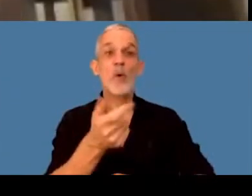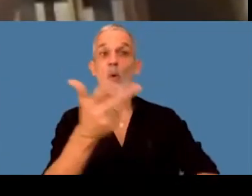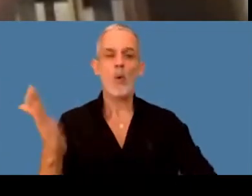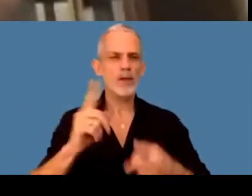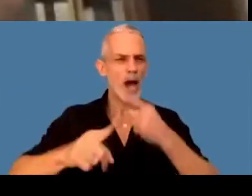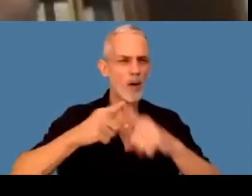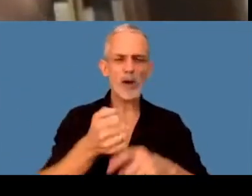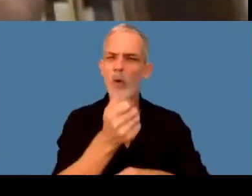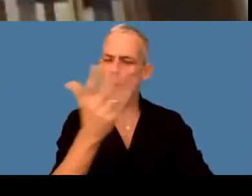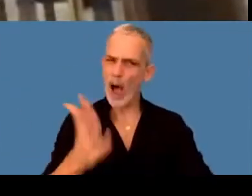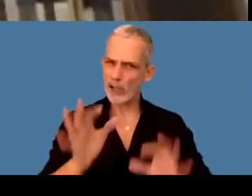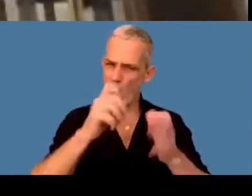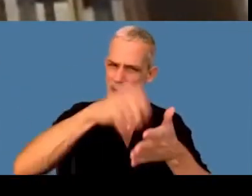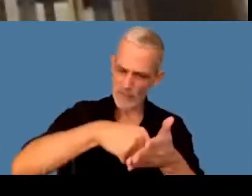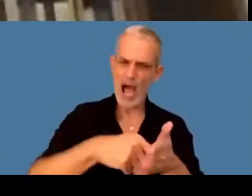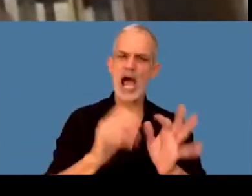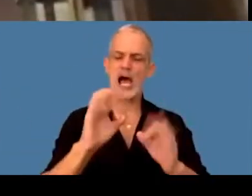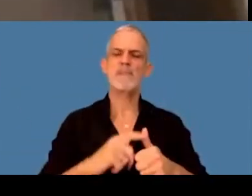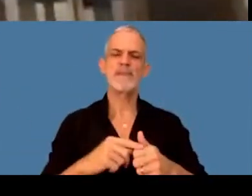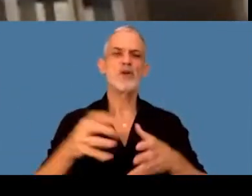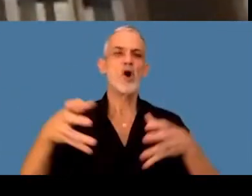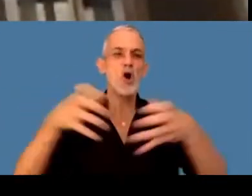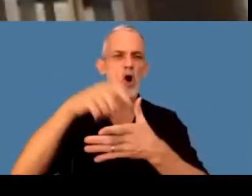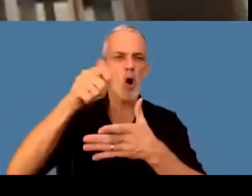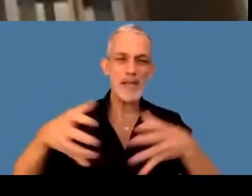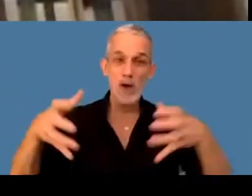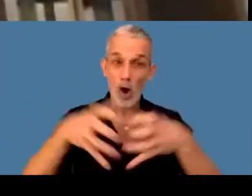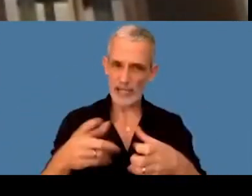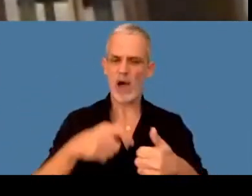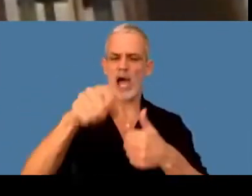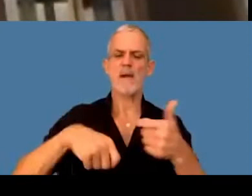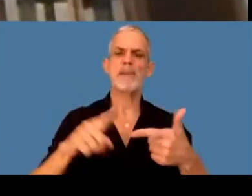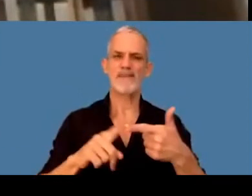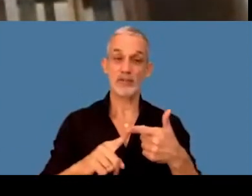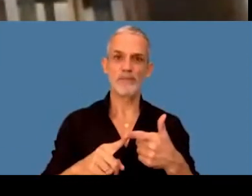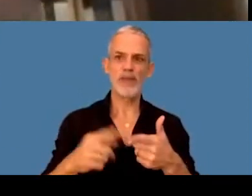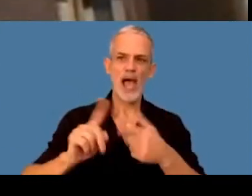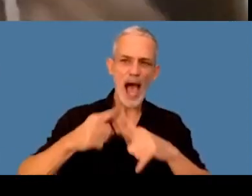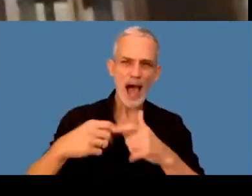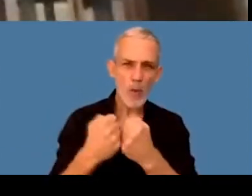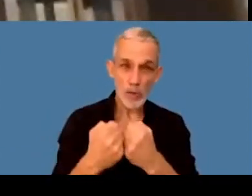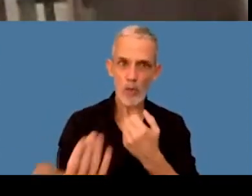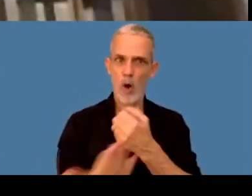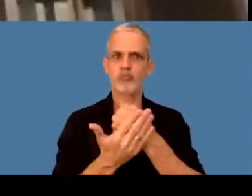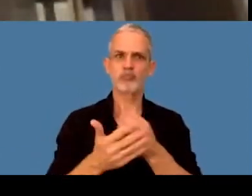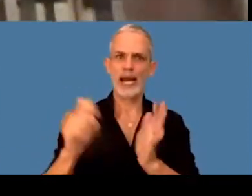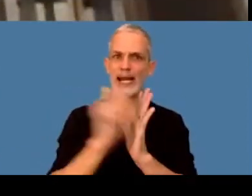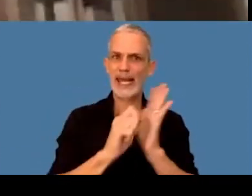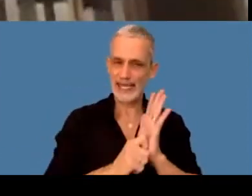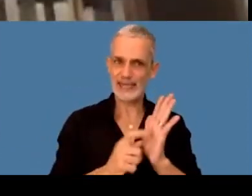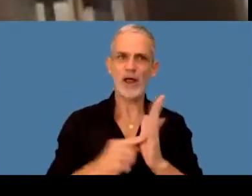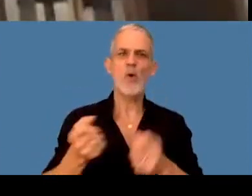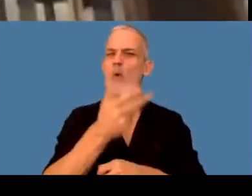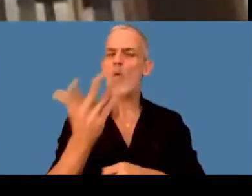acuerdos, de convenios colectivos, los acuerdos que se homologan, se registran, cuántos